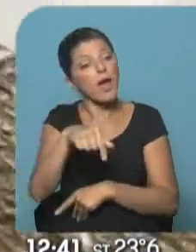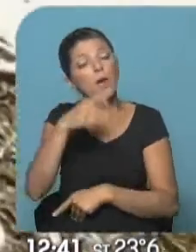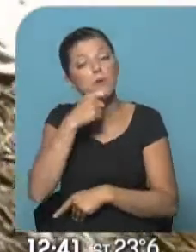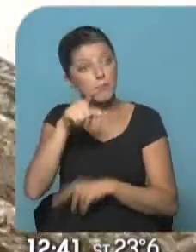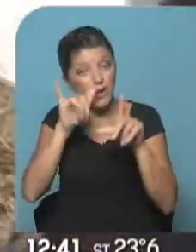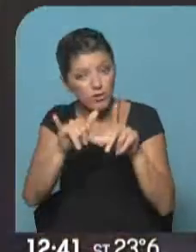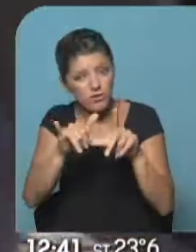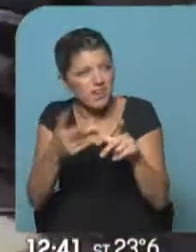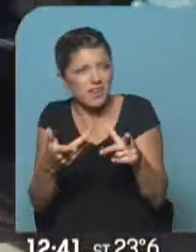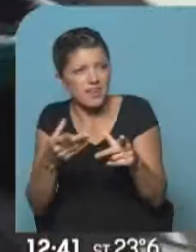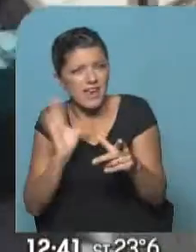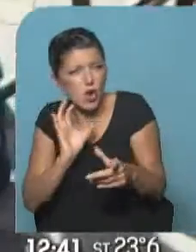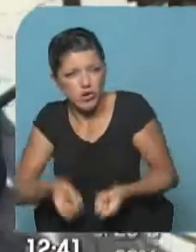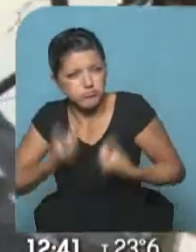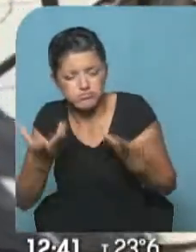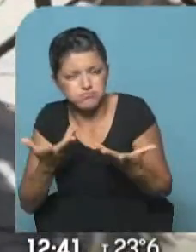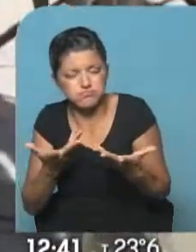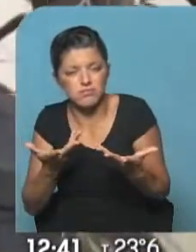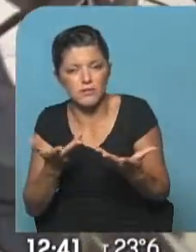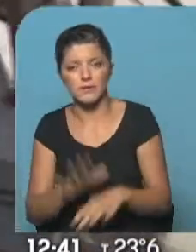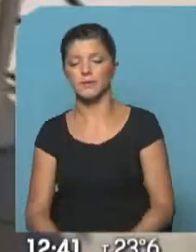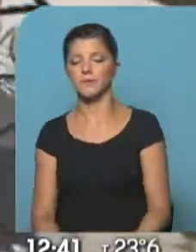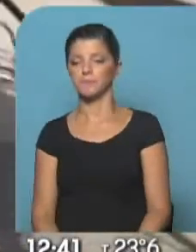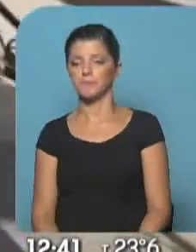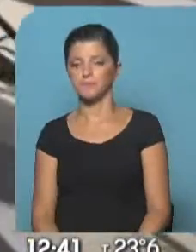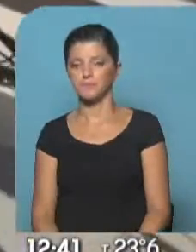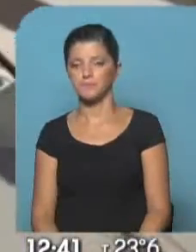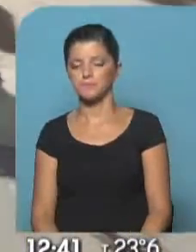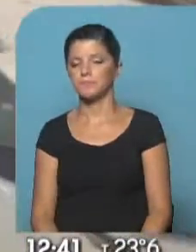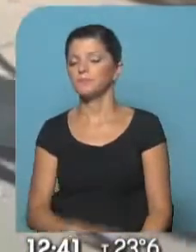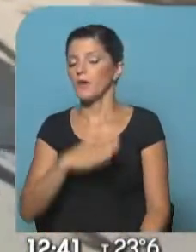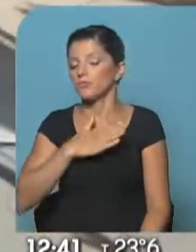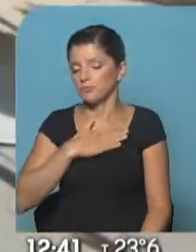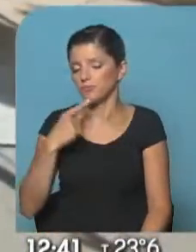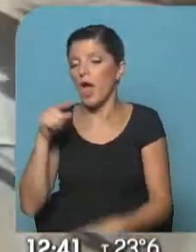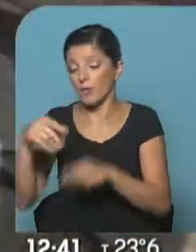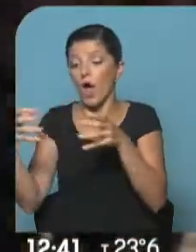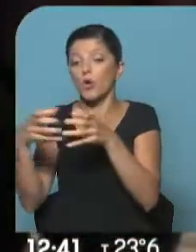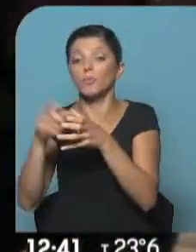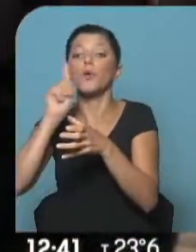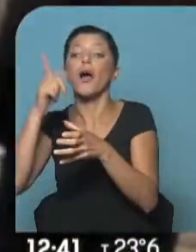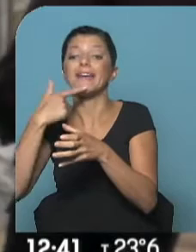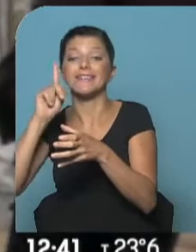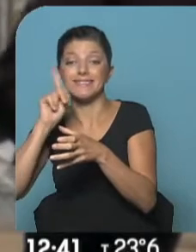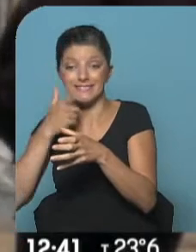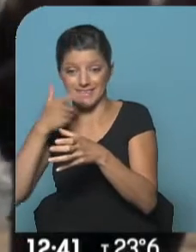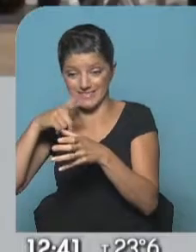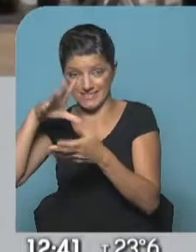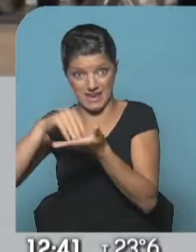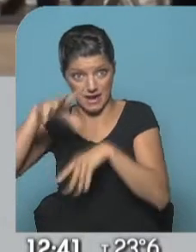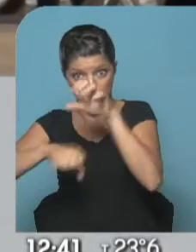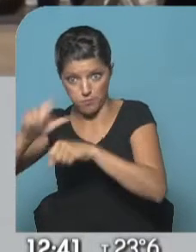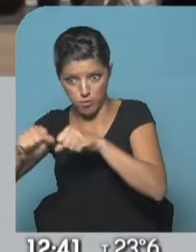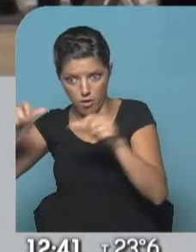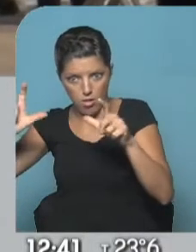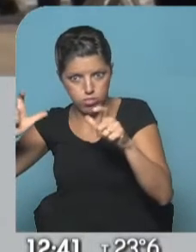sacarse el odio. Sí, a ver, ahí lo que yo diría es que justamente en un momento en el que el Estado Islámico está acorralado, perdió buena parte del territorio que controlaba. Recordemos, llegó a controlar el